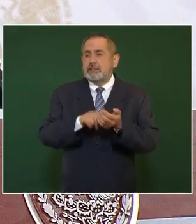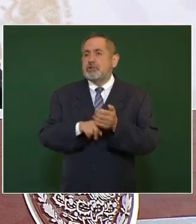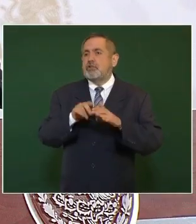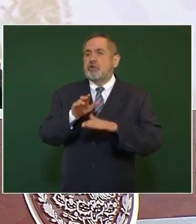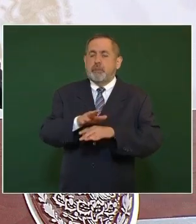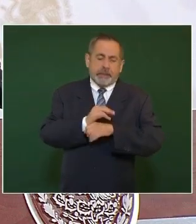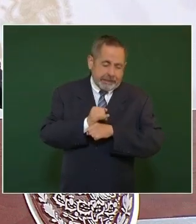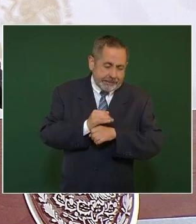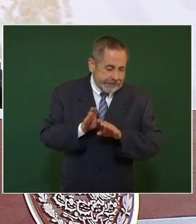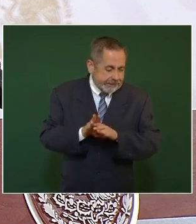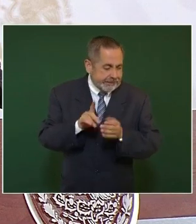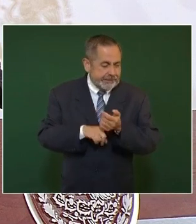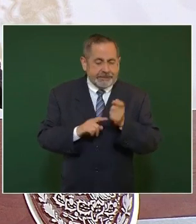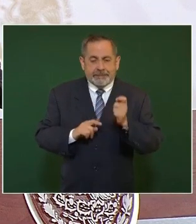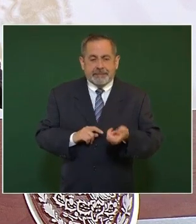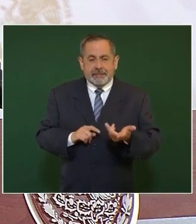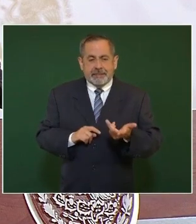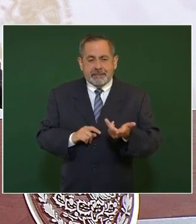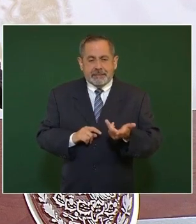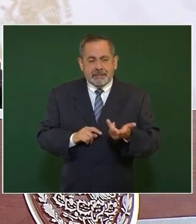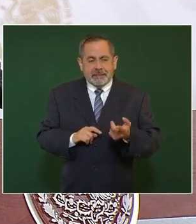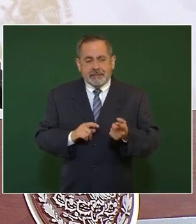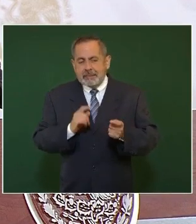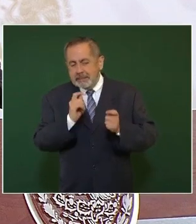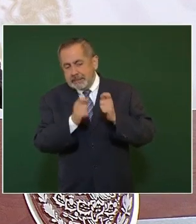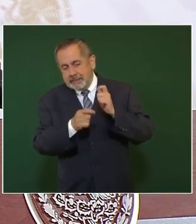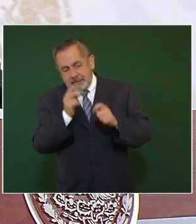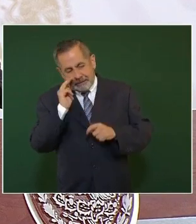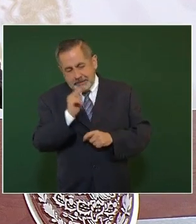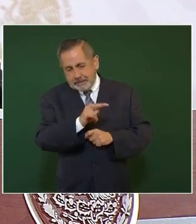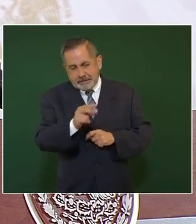sobre el comportamiento